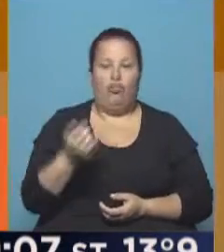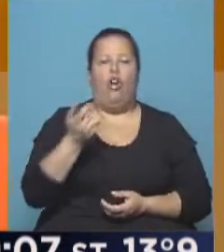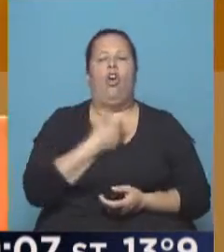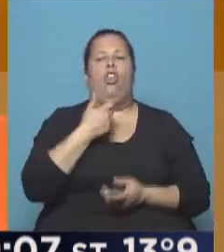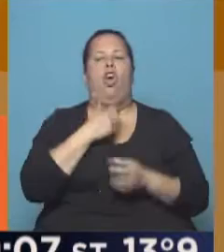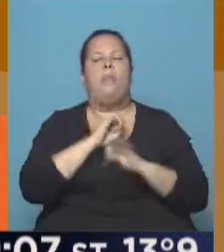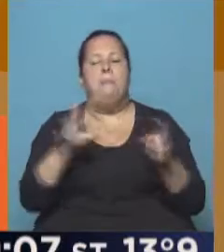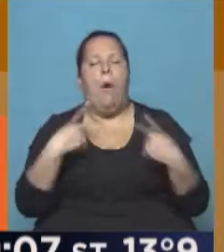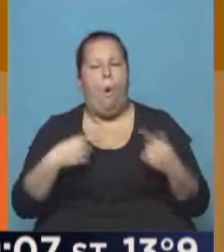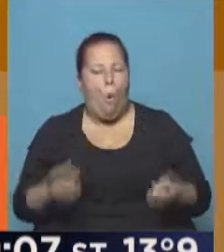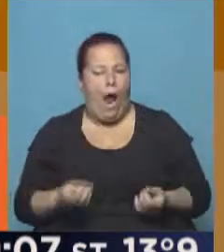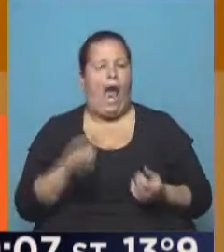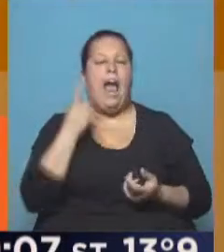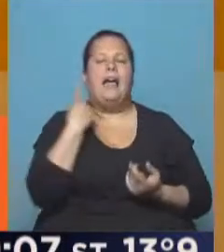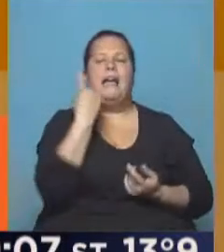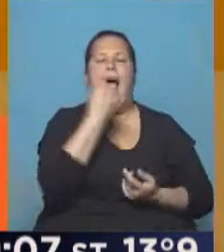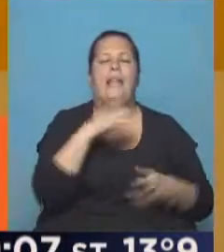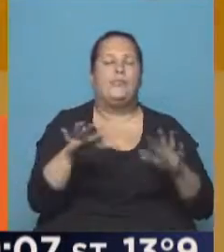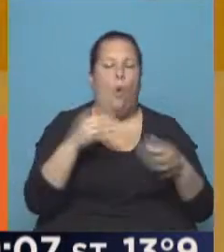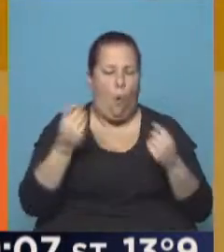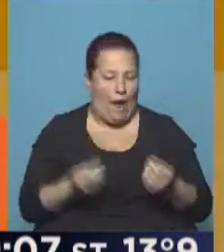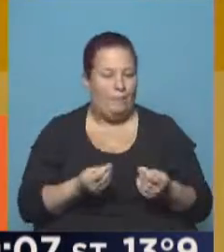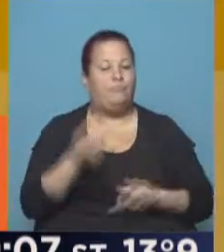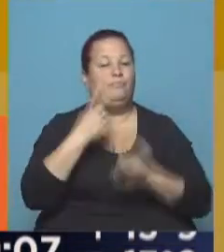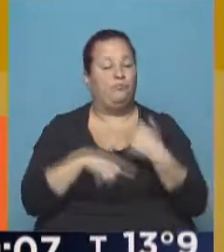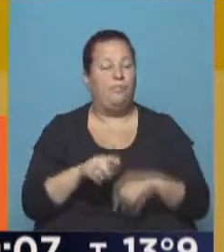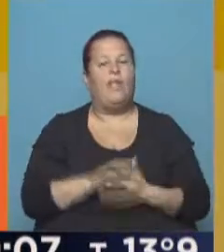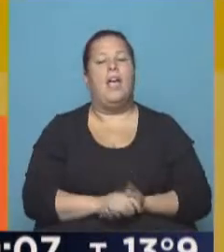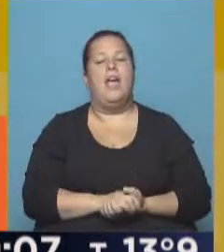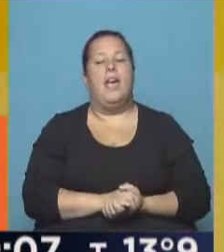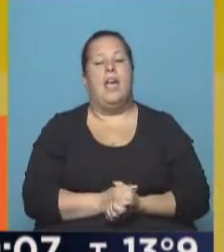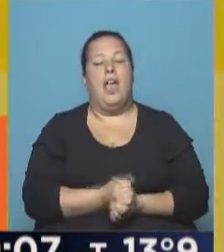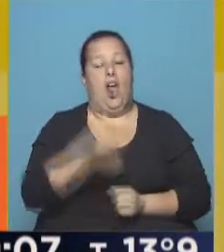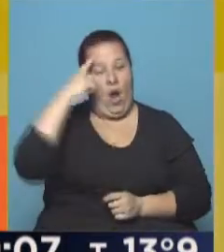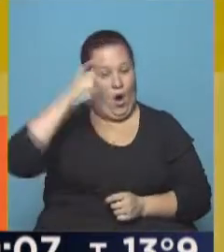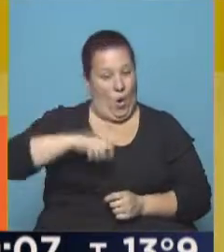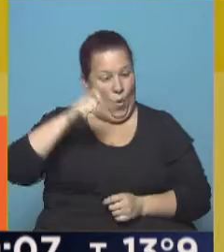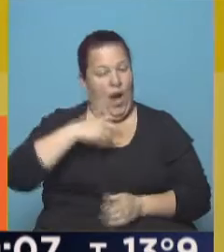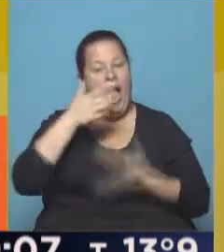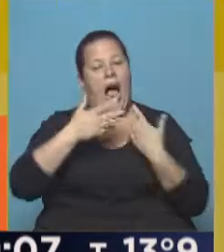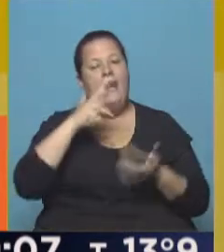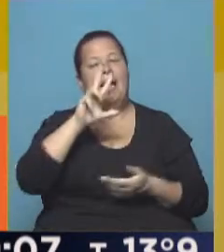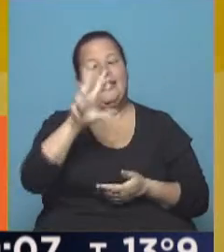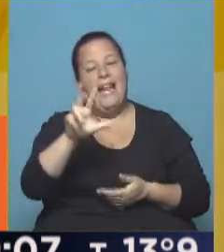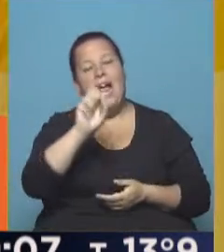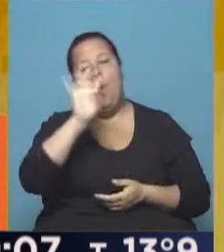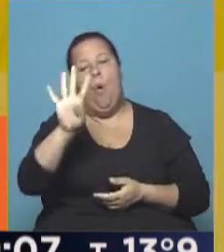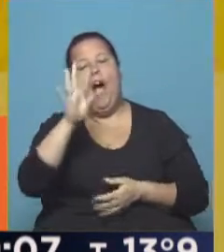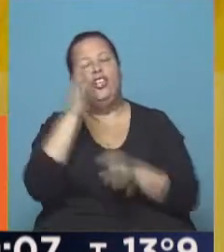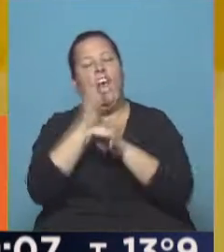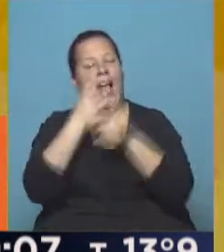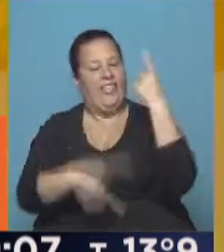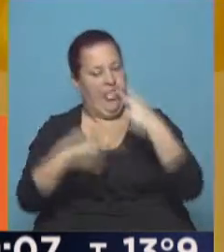los delitos, dónde está cada una de las situaciones. De hecho, los tribunales hablaron de 3 y hasta 4 tipos de